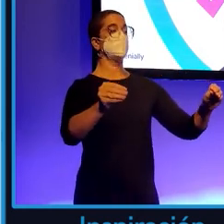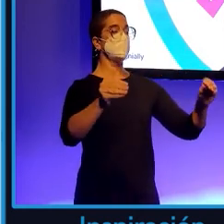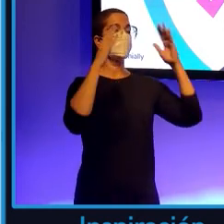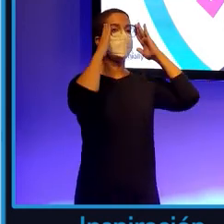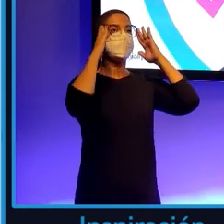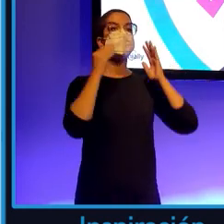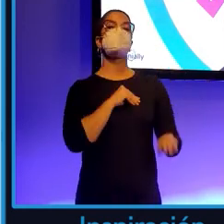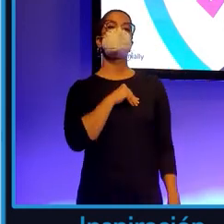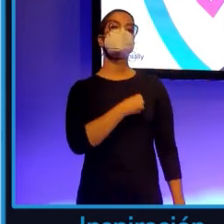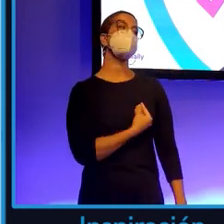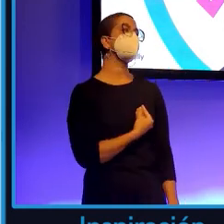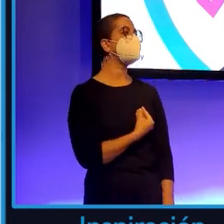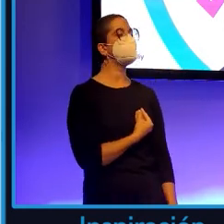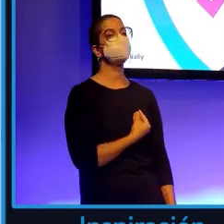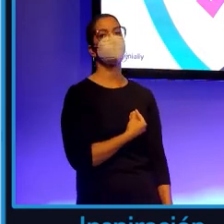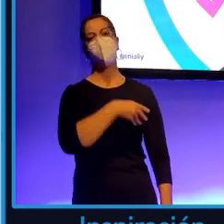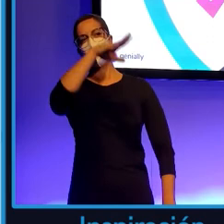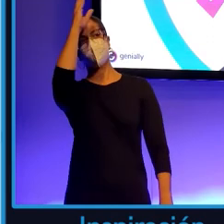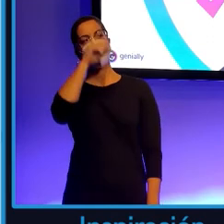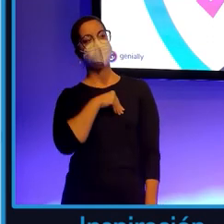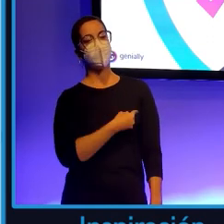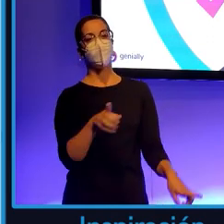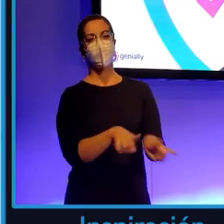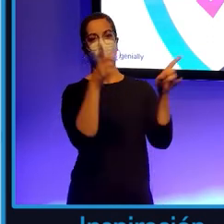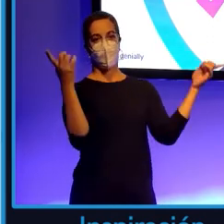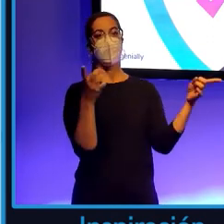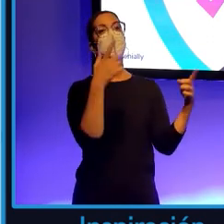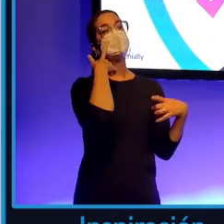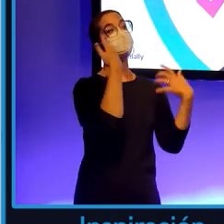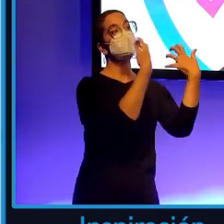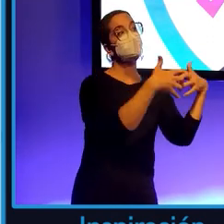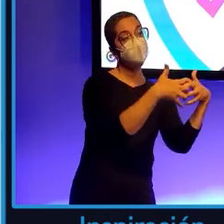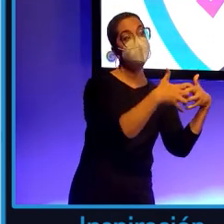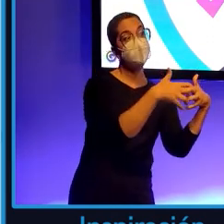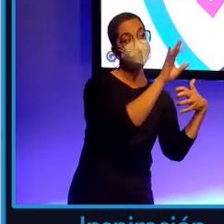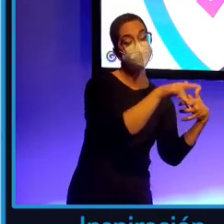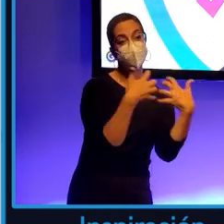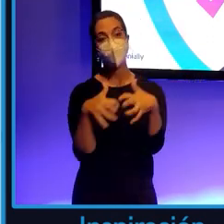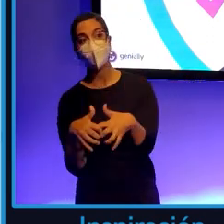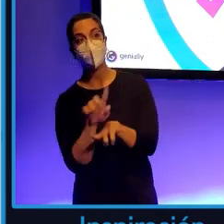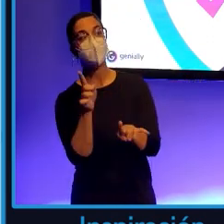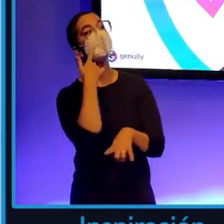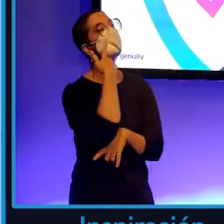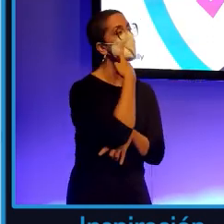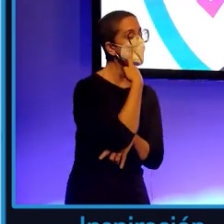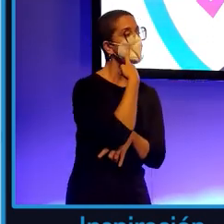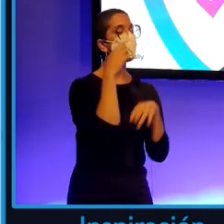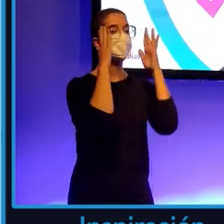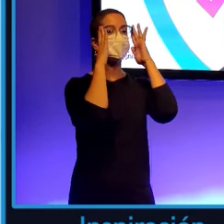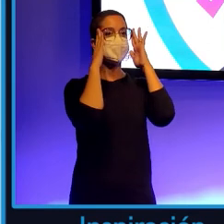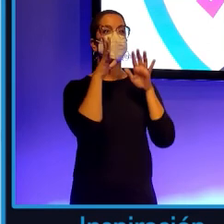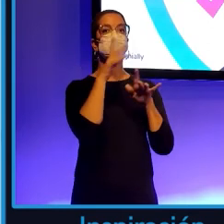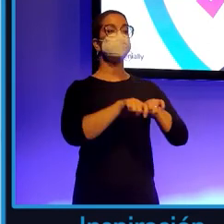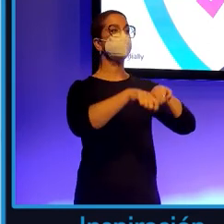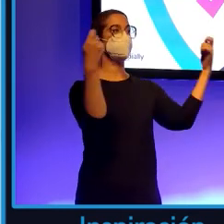quién le de pena no hay que dar pena cuántas cosas funcionan y cuántas cosas no funcionan vamos a